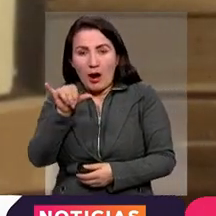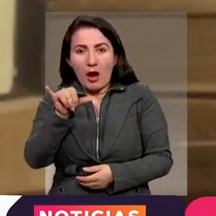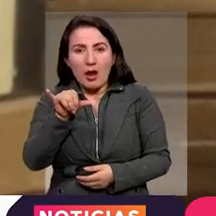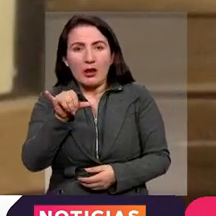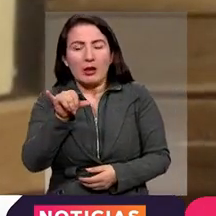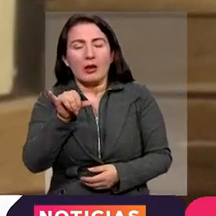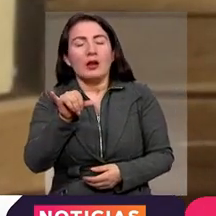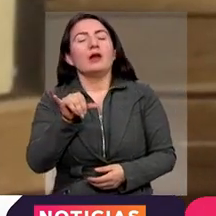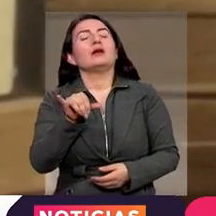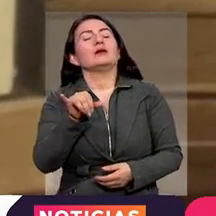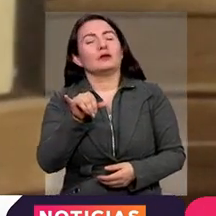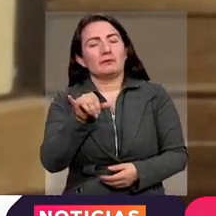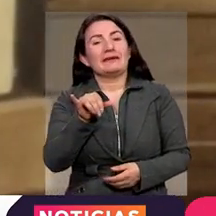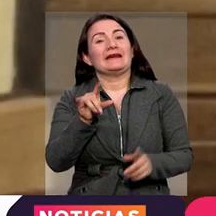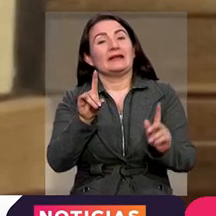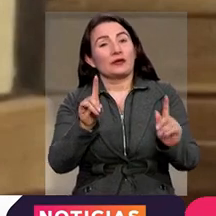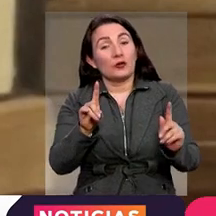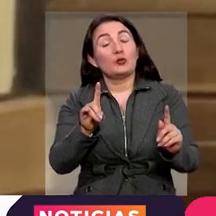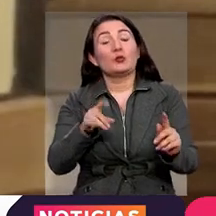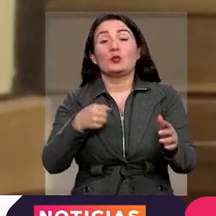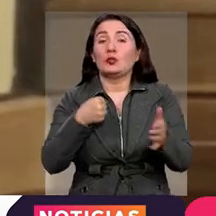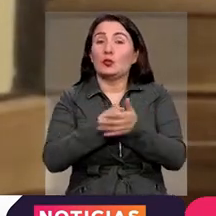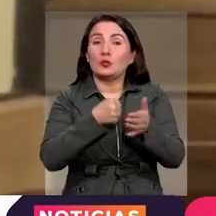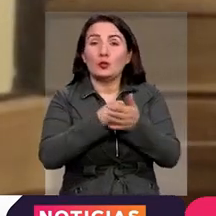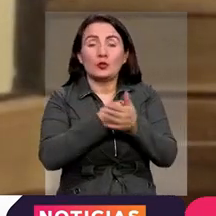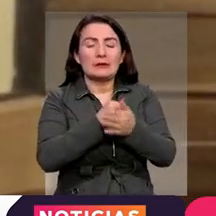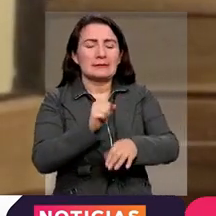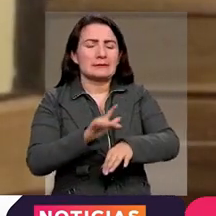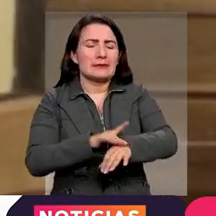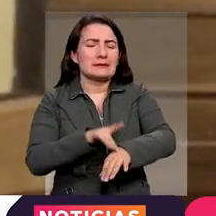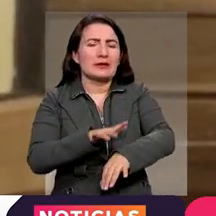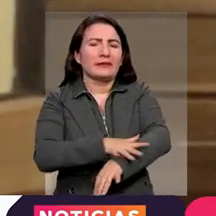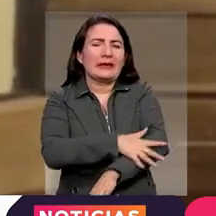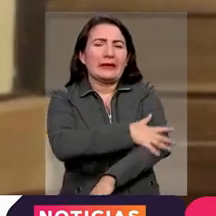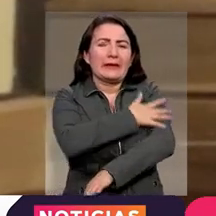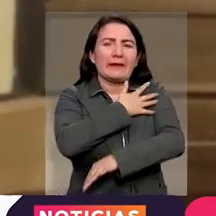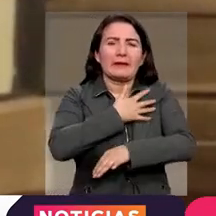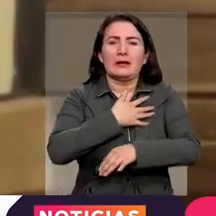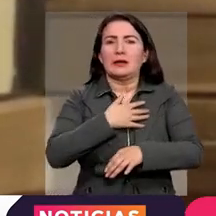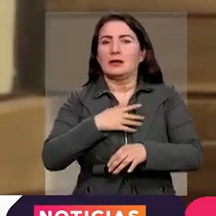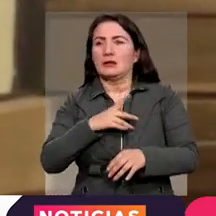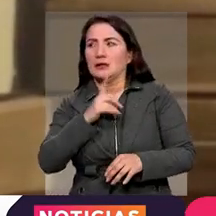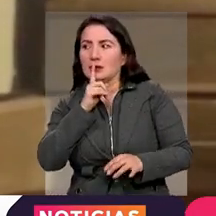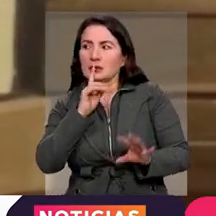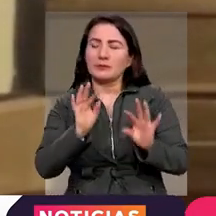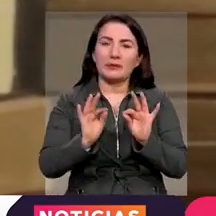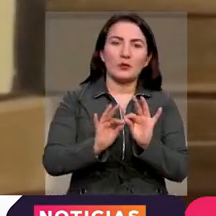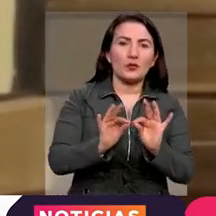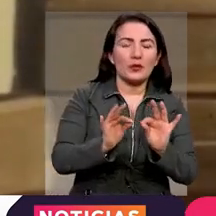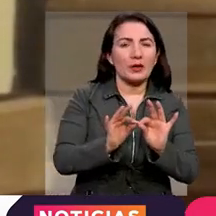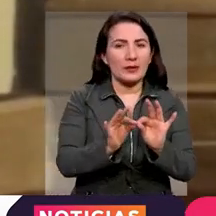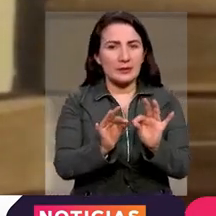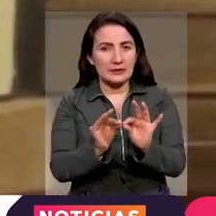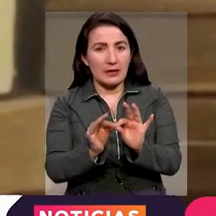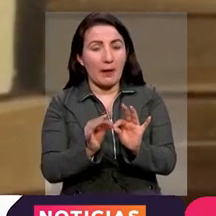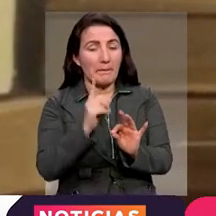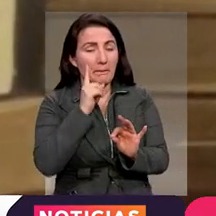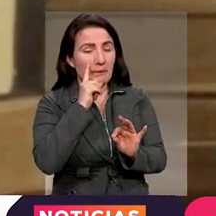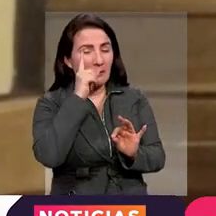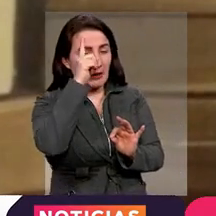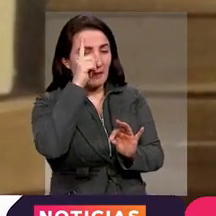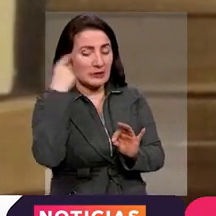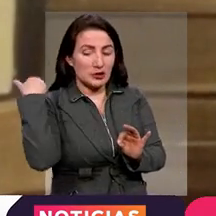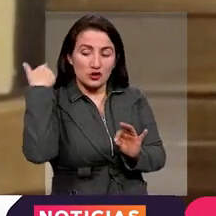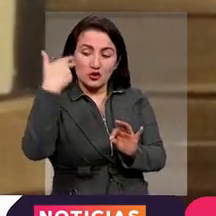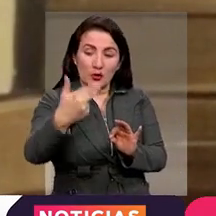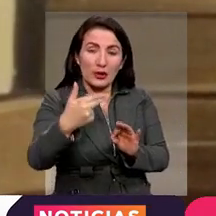Pero, repito, se requiere de muchísima sensibilidad, de muchísima prudencia, como quiera que es la primera vez que en la